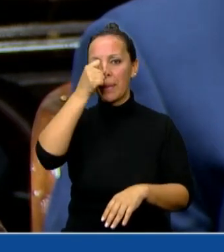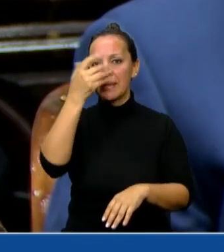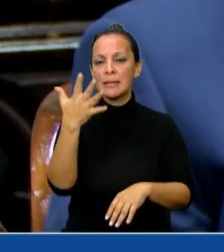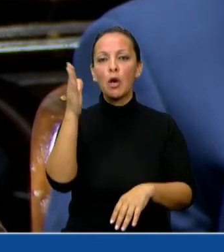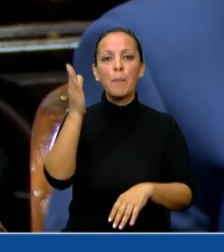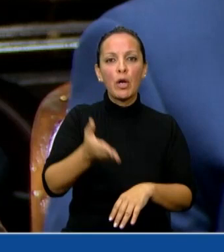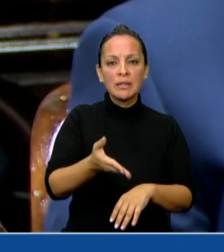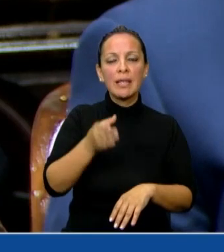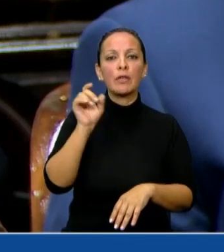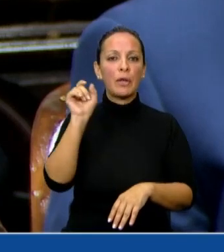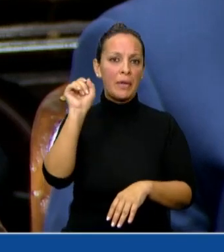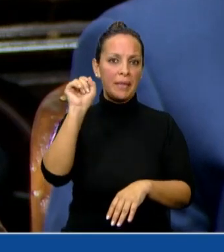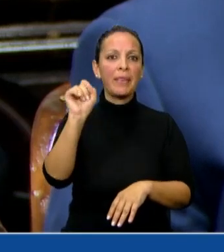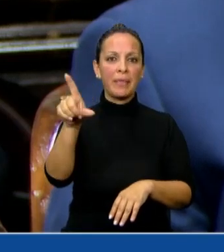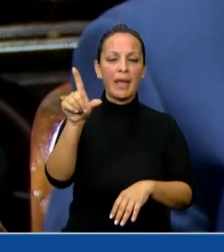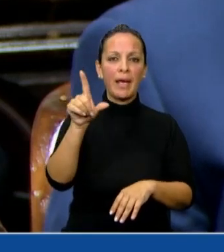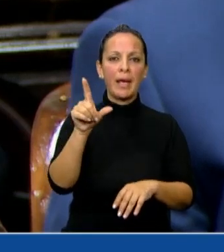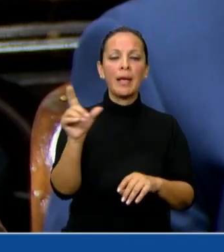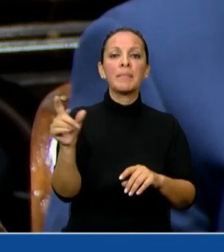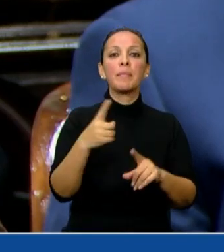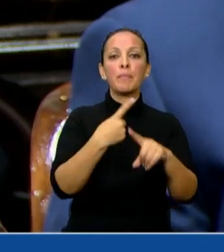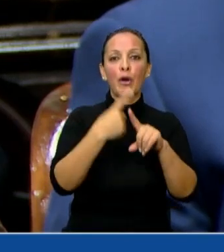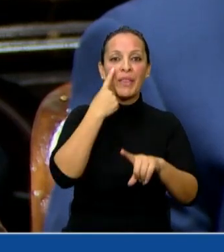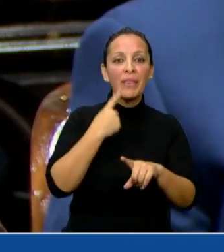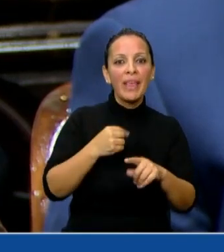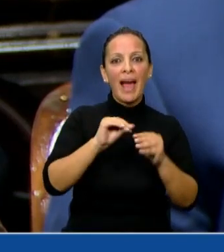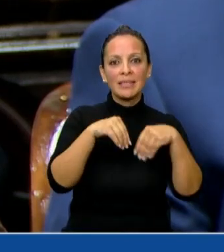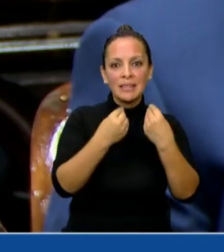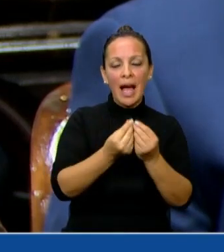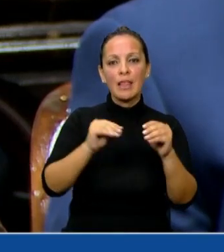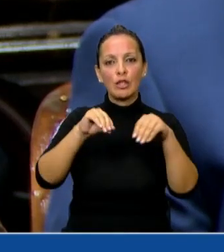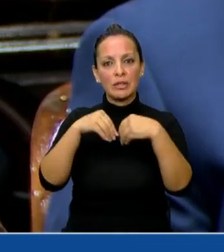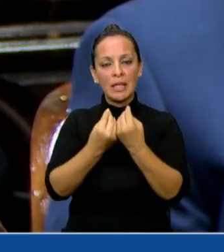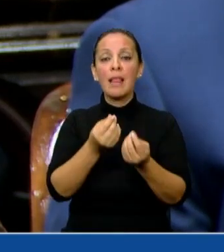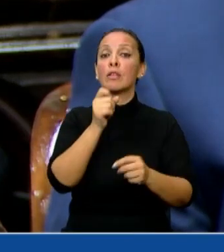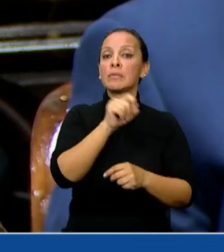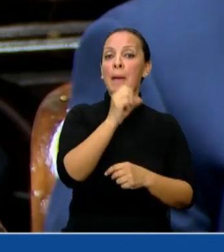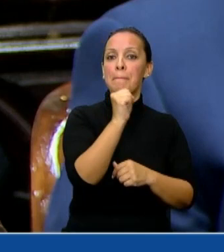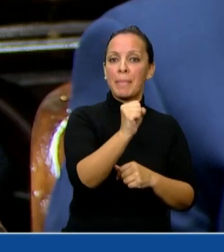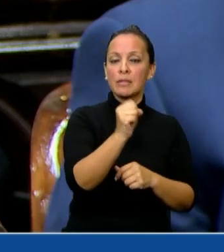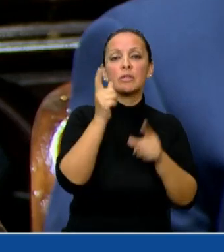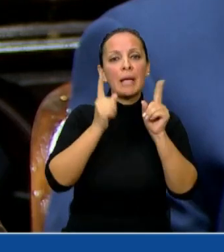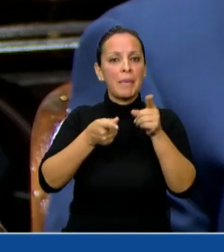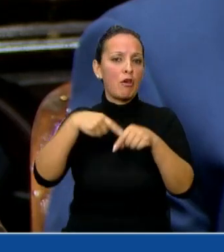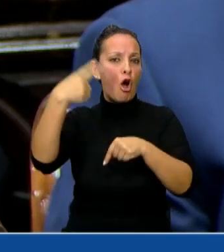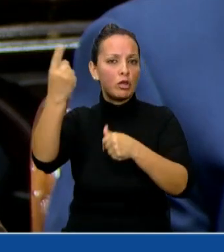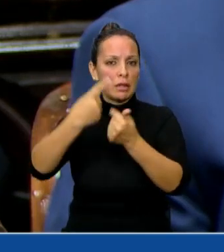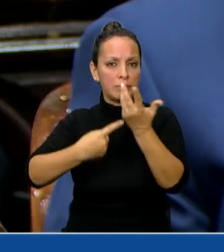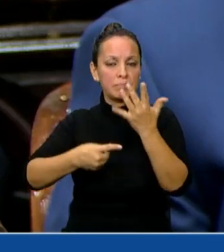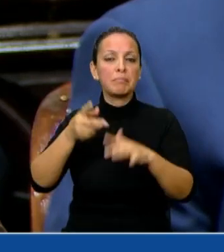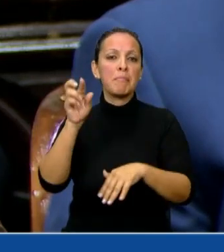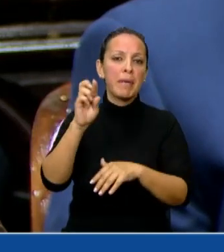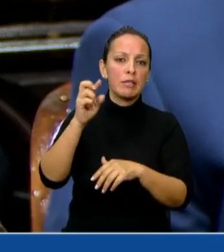0,0025% del promedio de los saldos diarios de los depósitos en pesos y en moneda extranjera constituidos en las